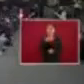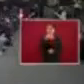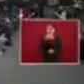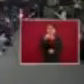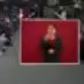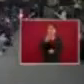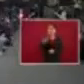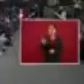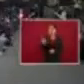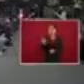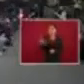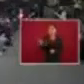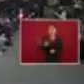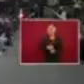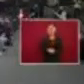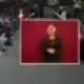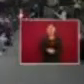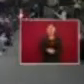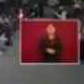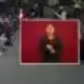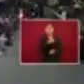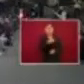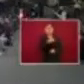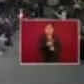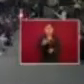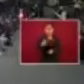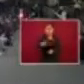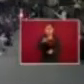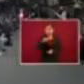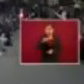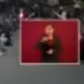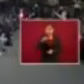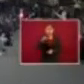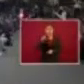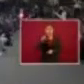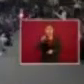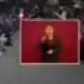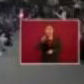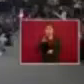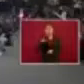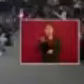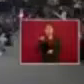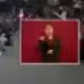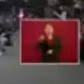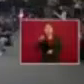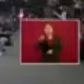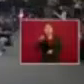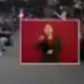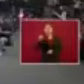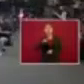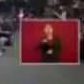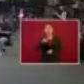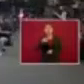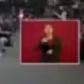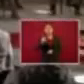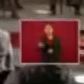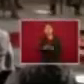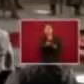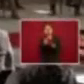y la sobrevivencia económica, que es prácticamente lo que están buena parte de los gobiernos? Y me llamó la atención porque